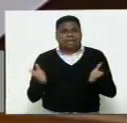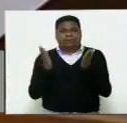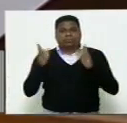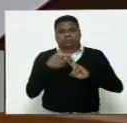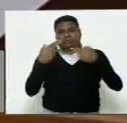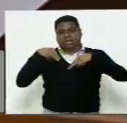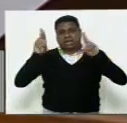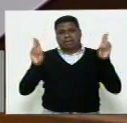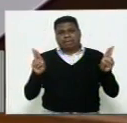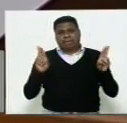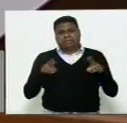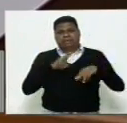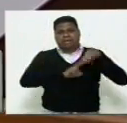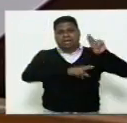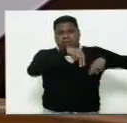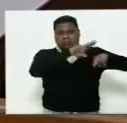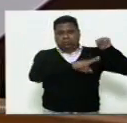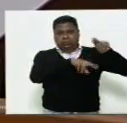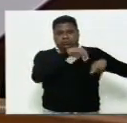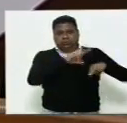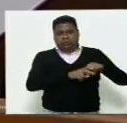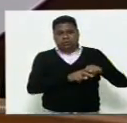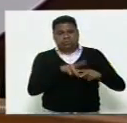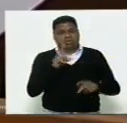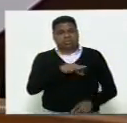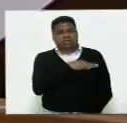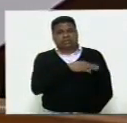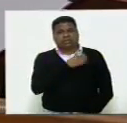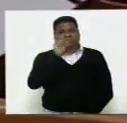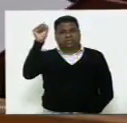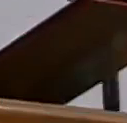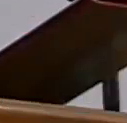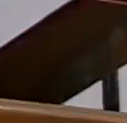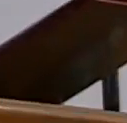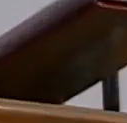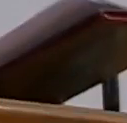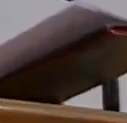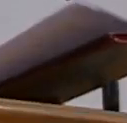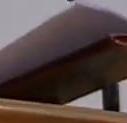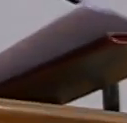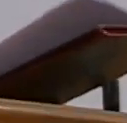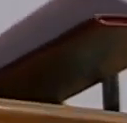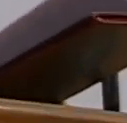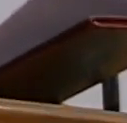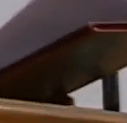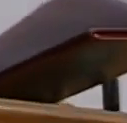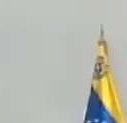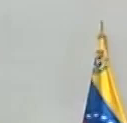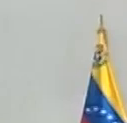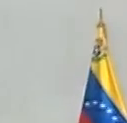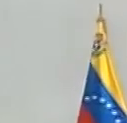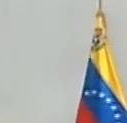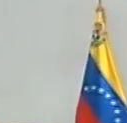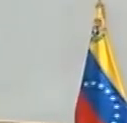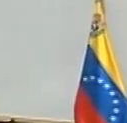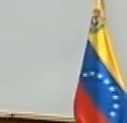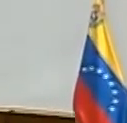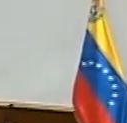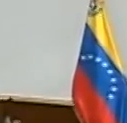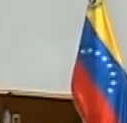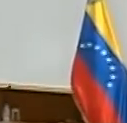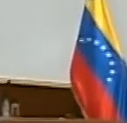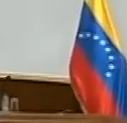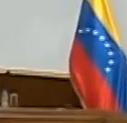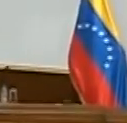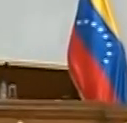paz para la construcción de una sociedad socialista. Es todo, Presidenta. En consideración el